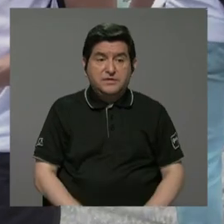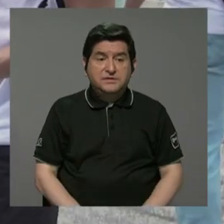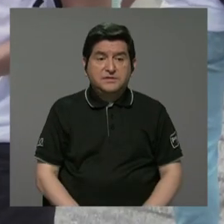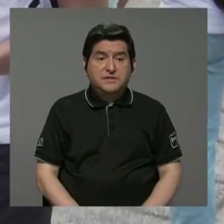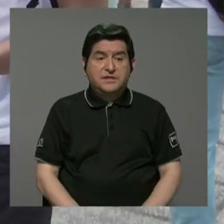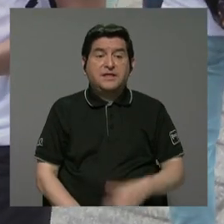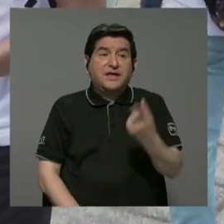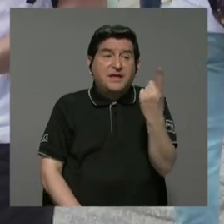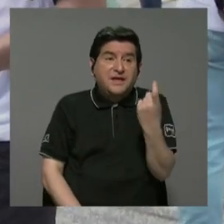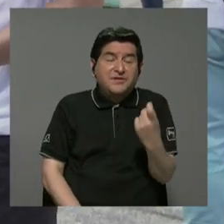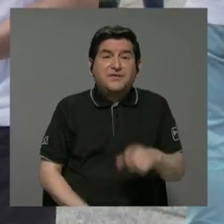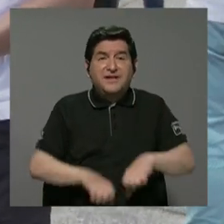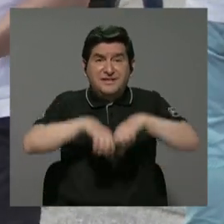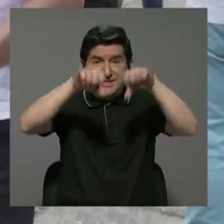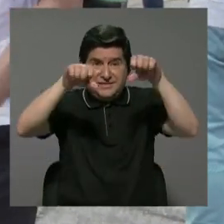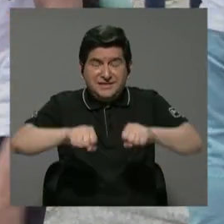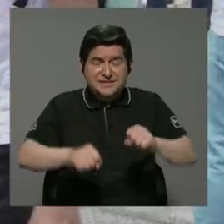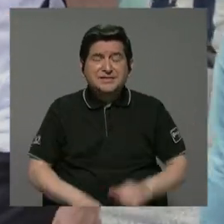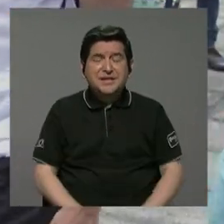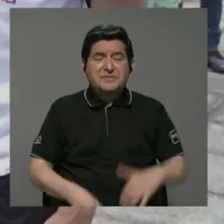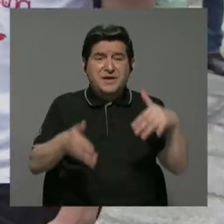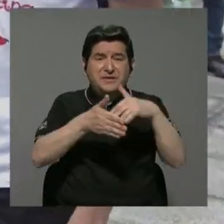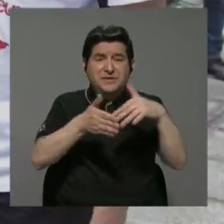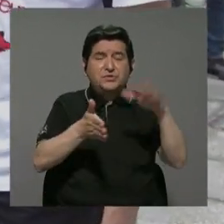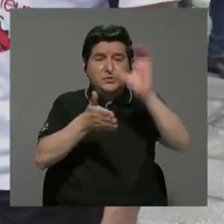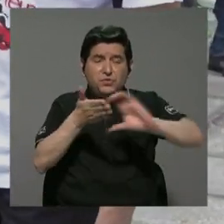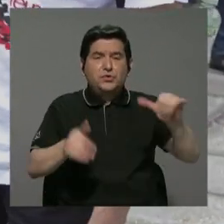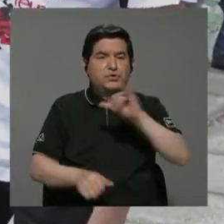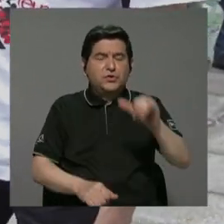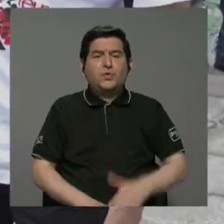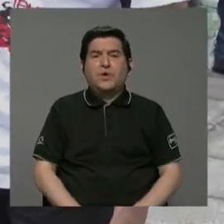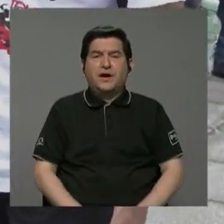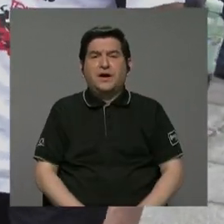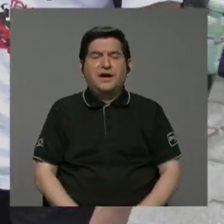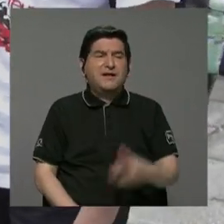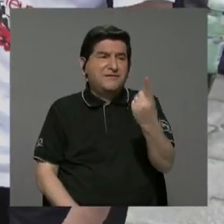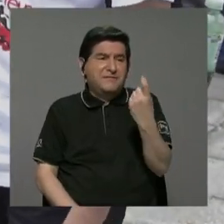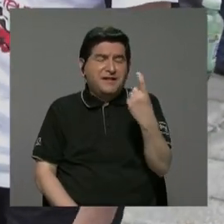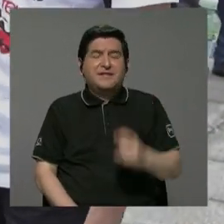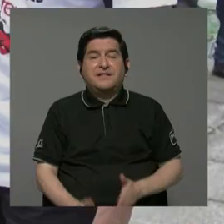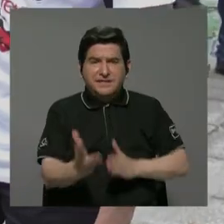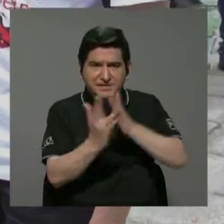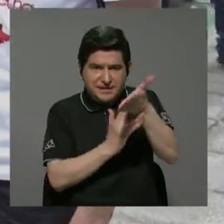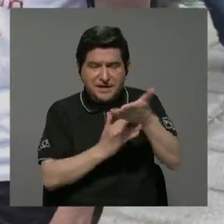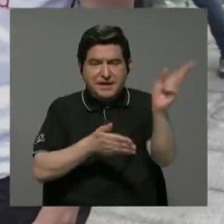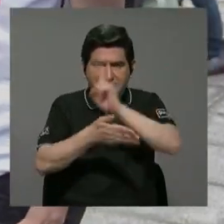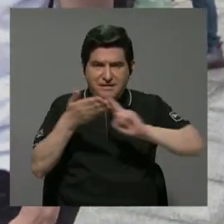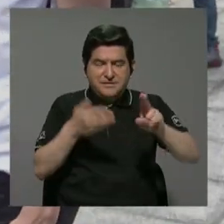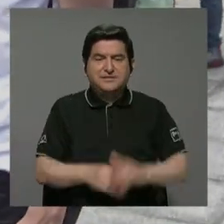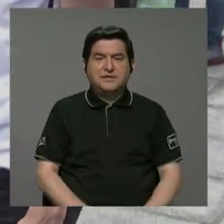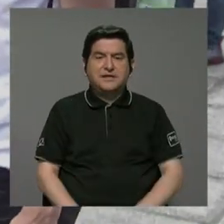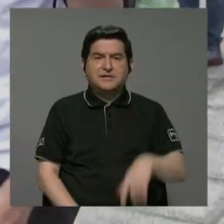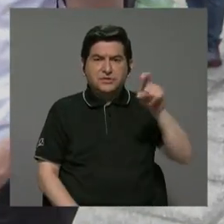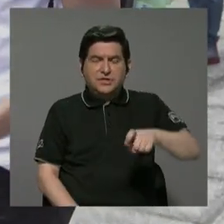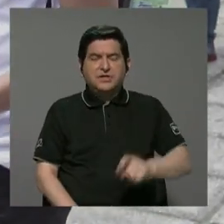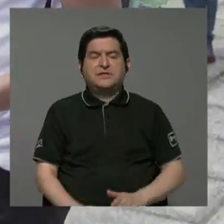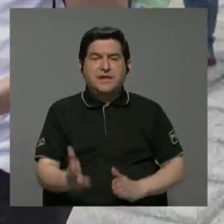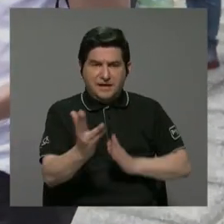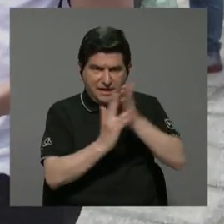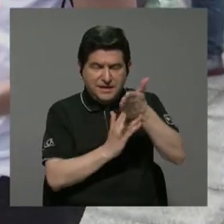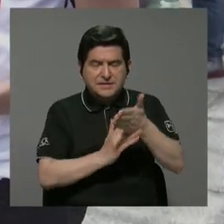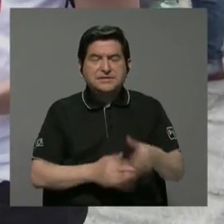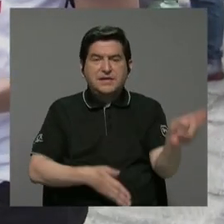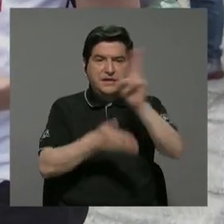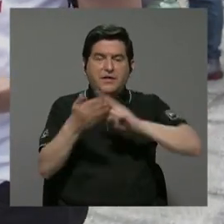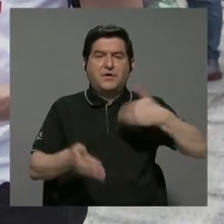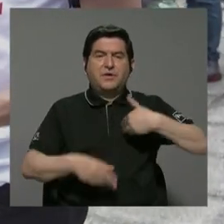hay deficiencias en el sistema educativo colegial, hay deficiencias a la hora de entrar a la U, y además nosotros merecemos entrar a una U que tenga